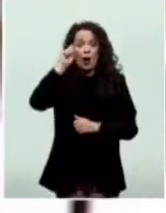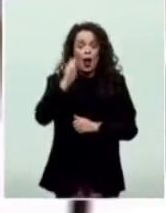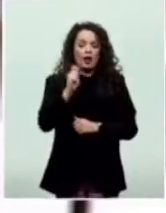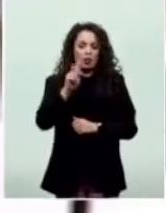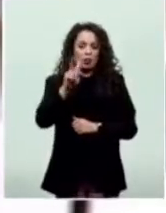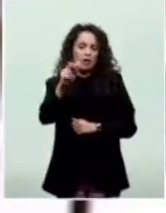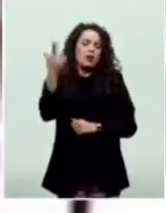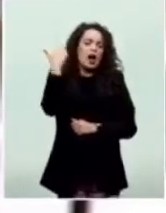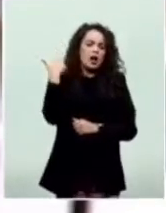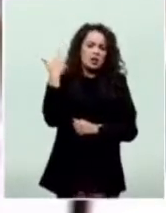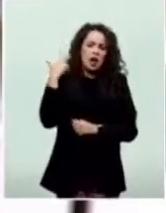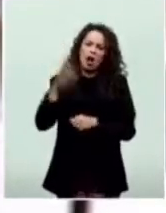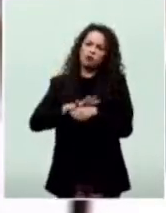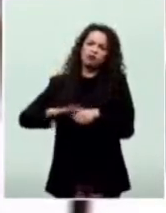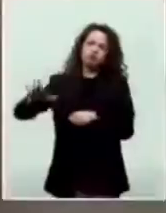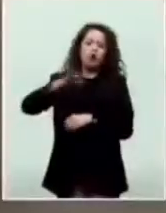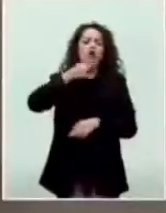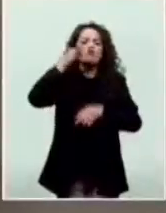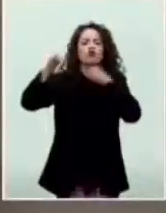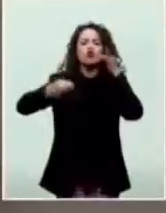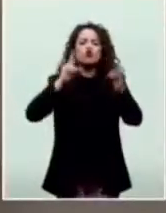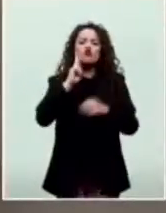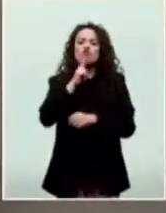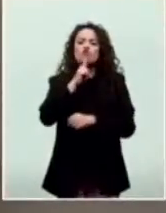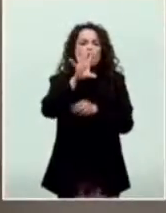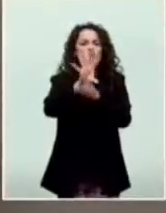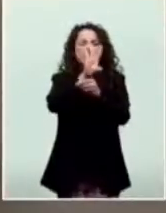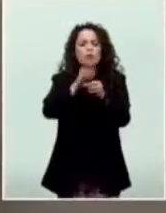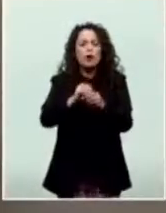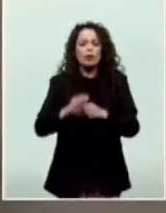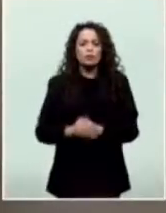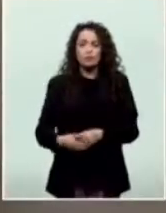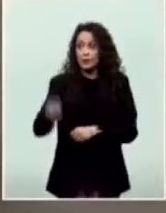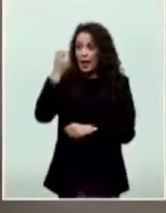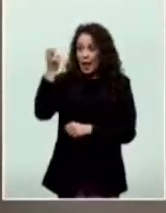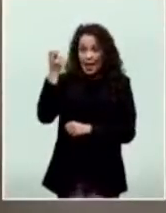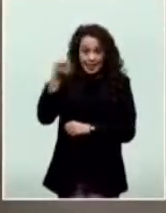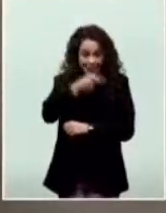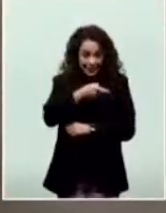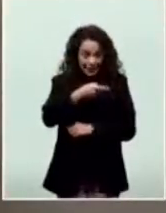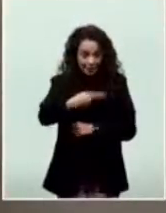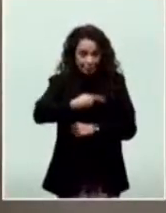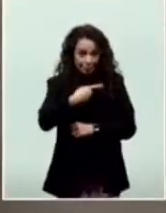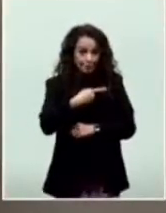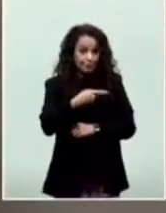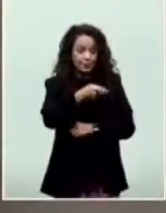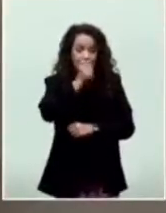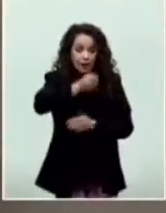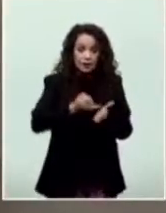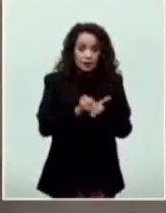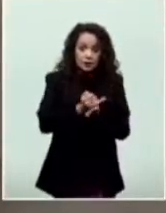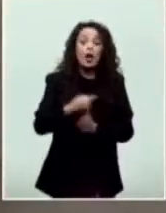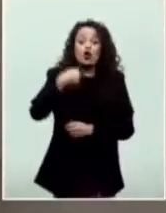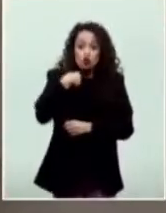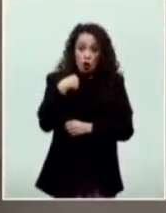radio en todos los noticiarios? Esa sentencia, obviamente, yo no la voté.